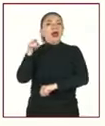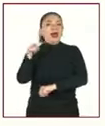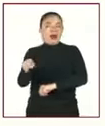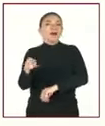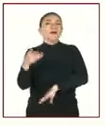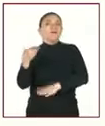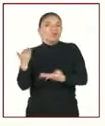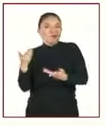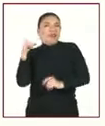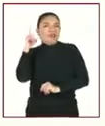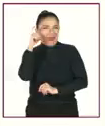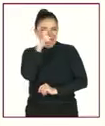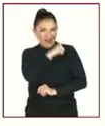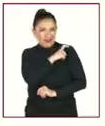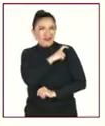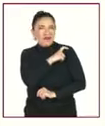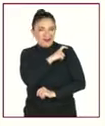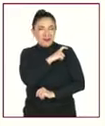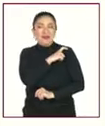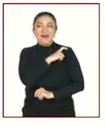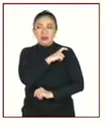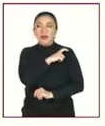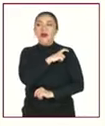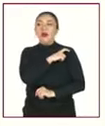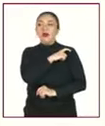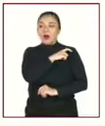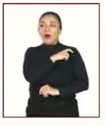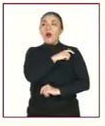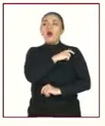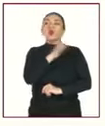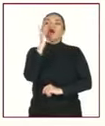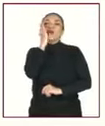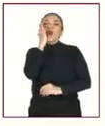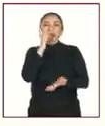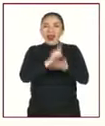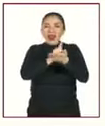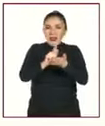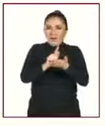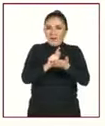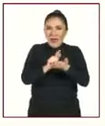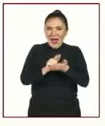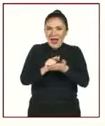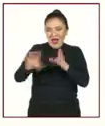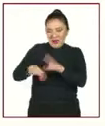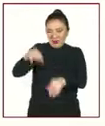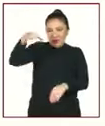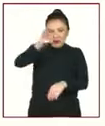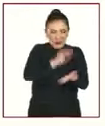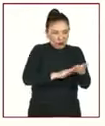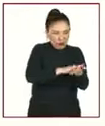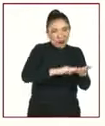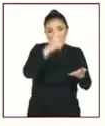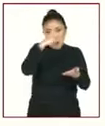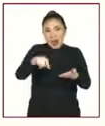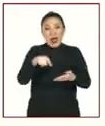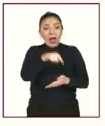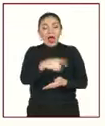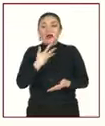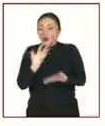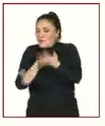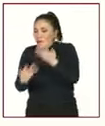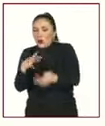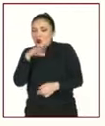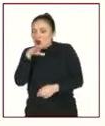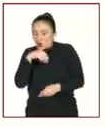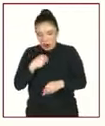complejo. Las toallitas antisépticas pues nos pueden ayudar para antes de tocar alguna herida o algo